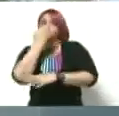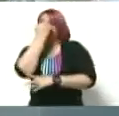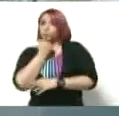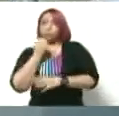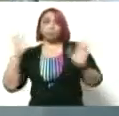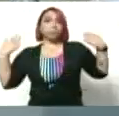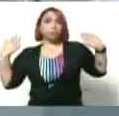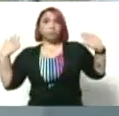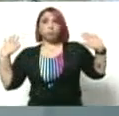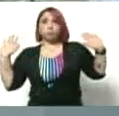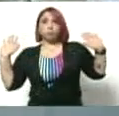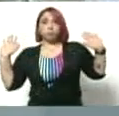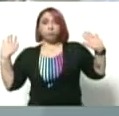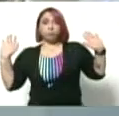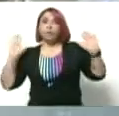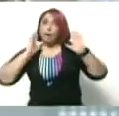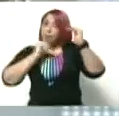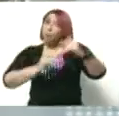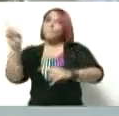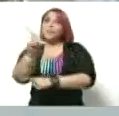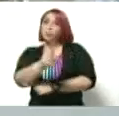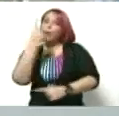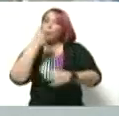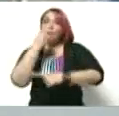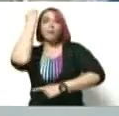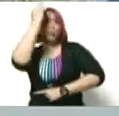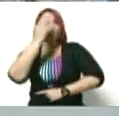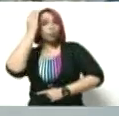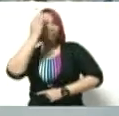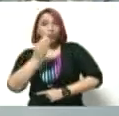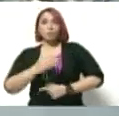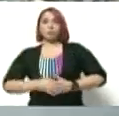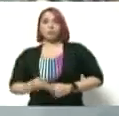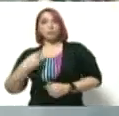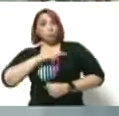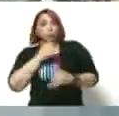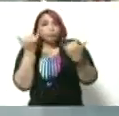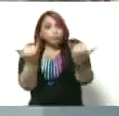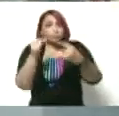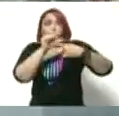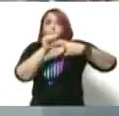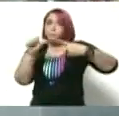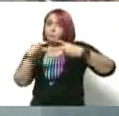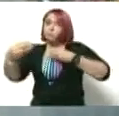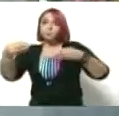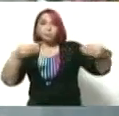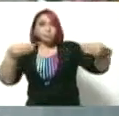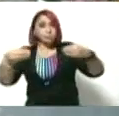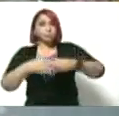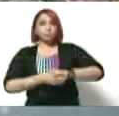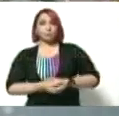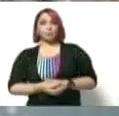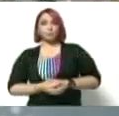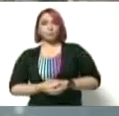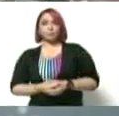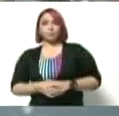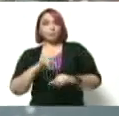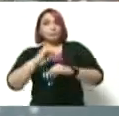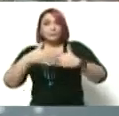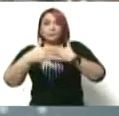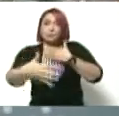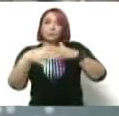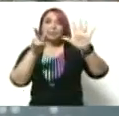tapaboca atención venezuela conciencia estamos en estas semanas de flexibilización ya han transcurrido